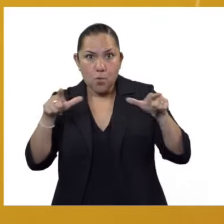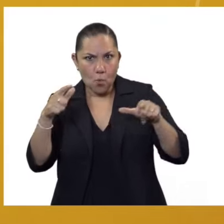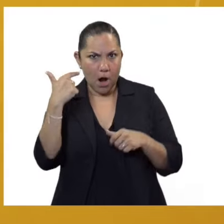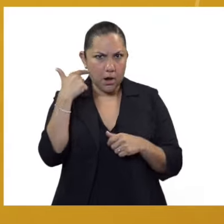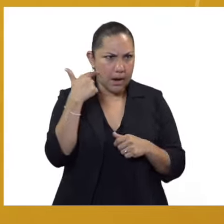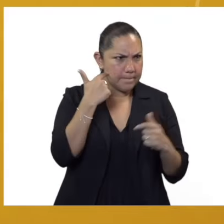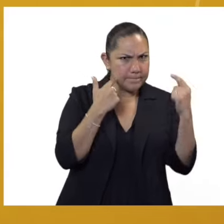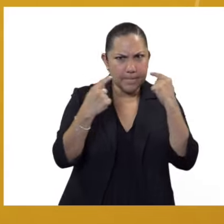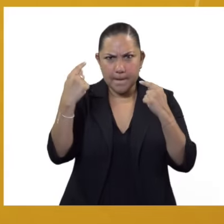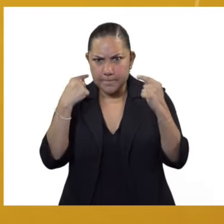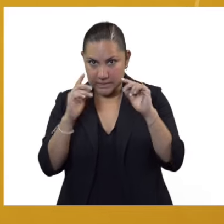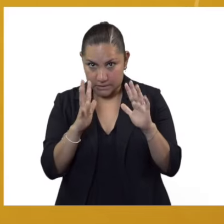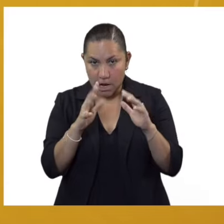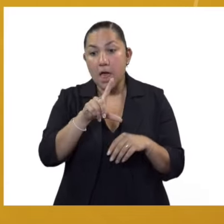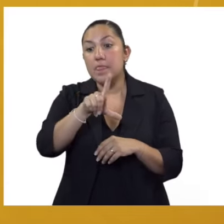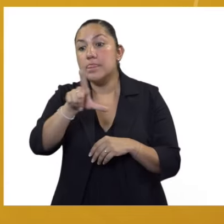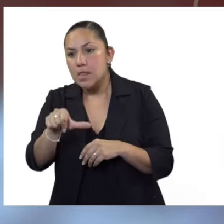sea